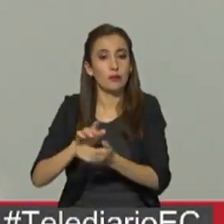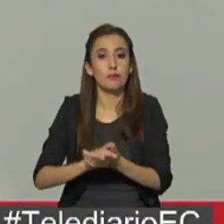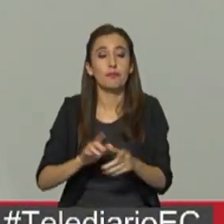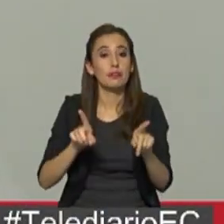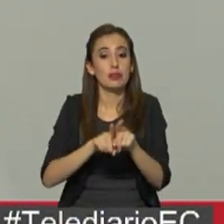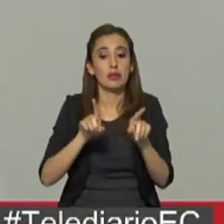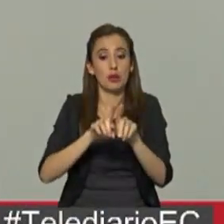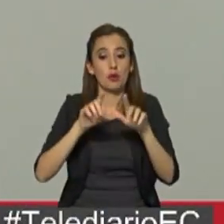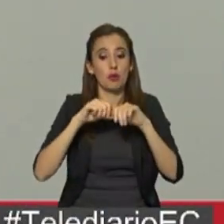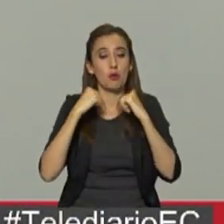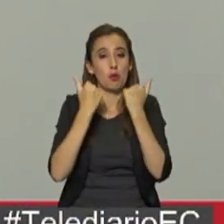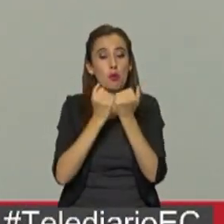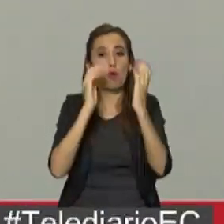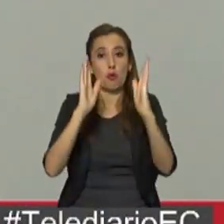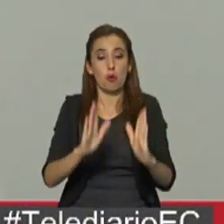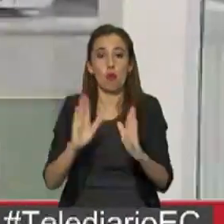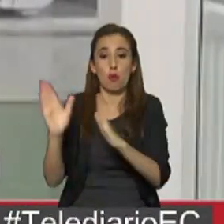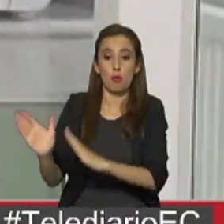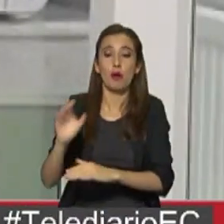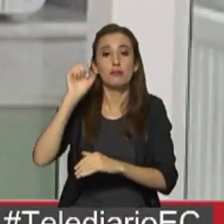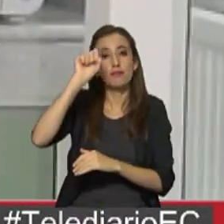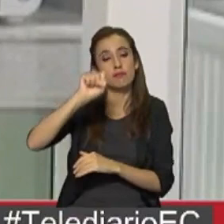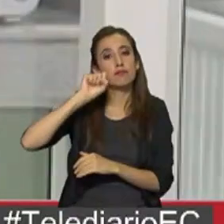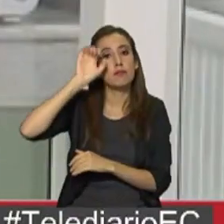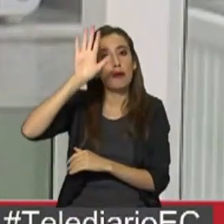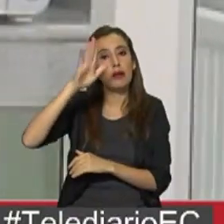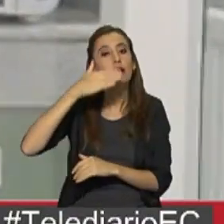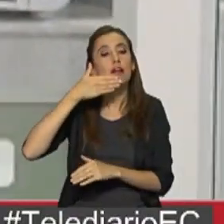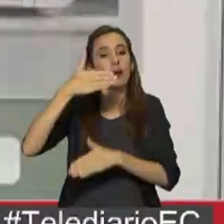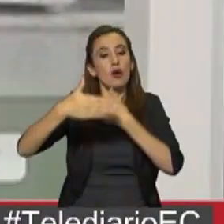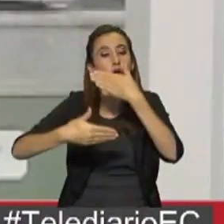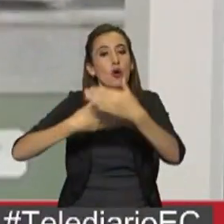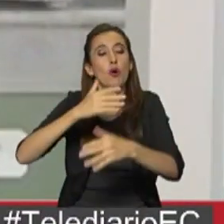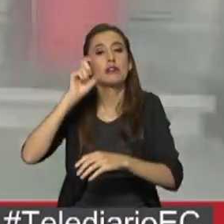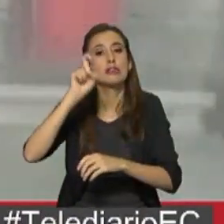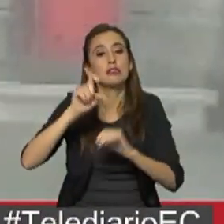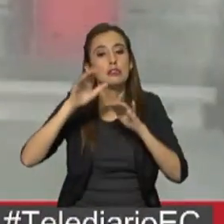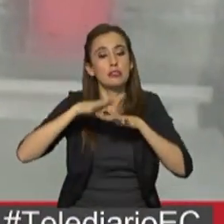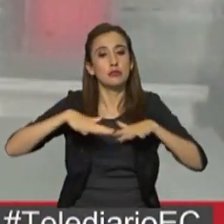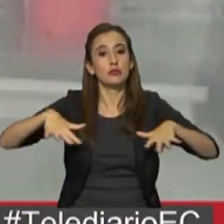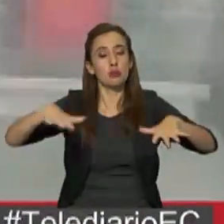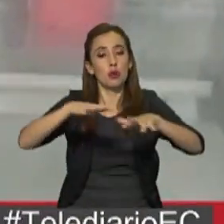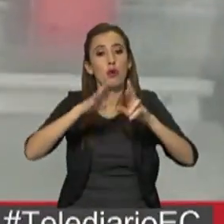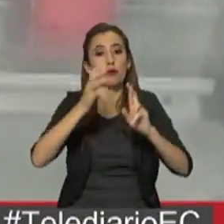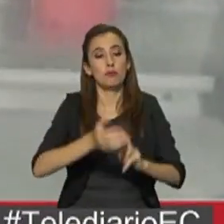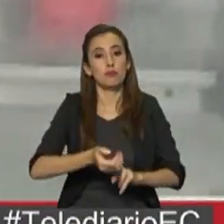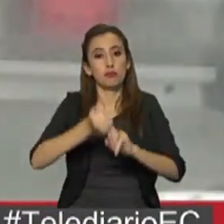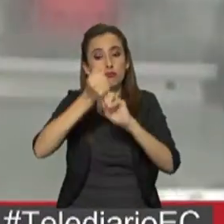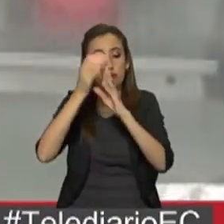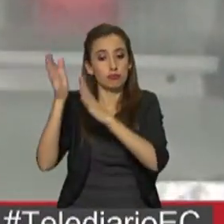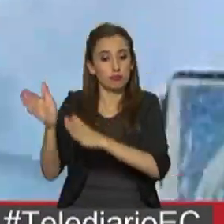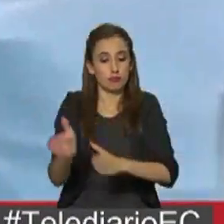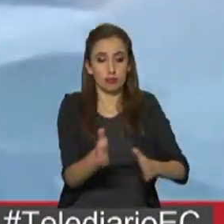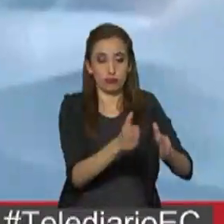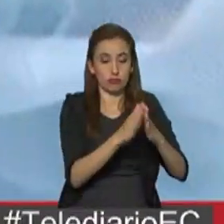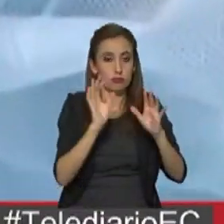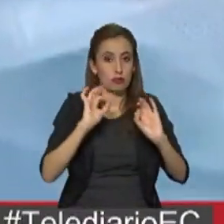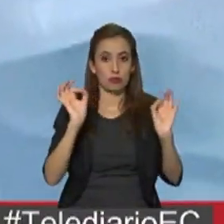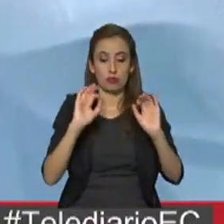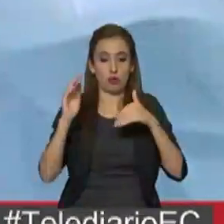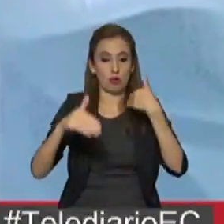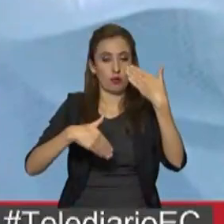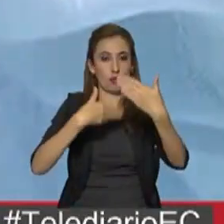quiso quedar atrás y mediante este vídeo hizo hincapié en la necesidad de que dichos recursos no se vayan por el saco roto' de la